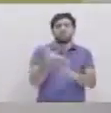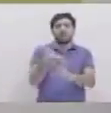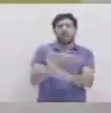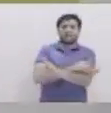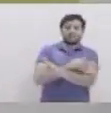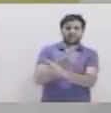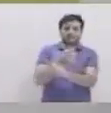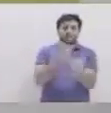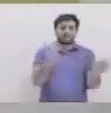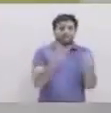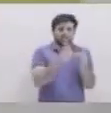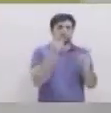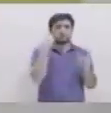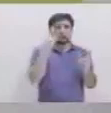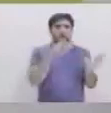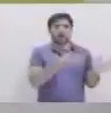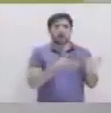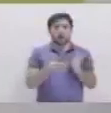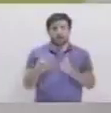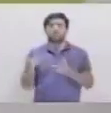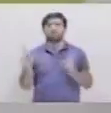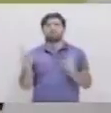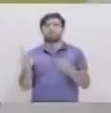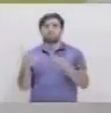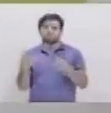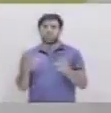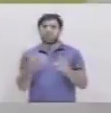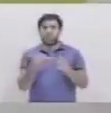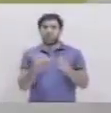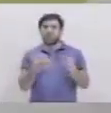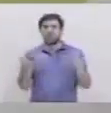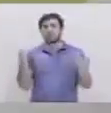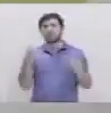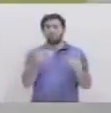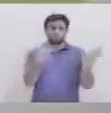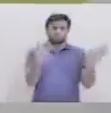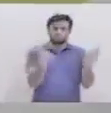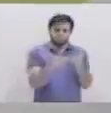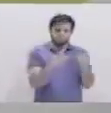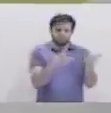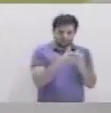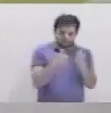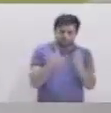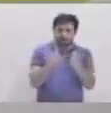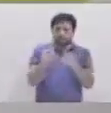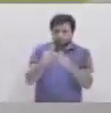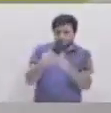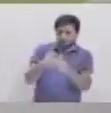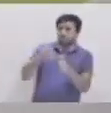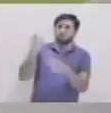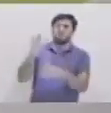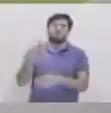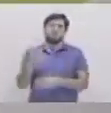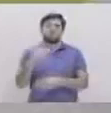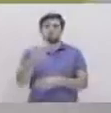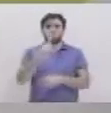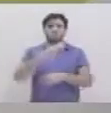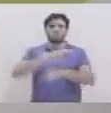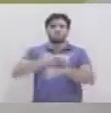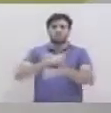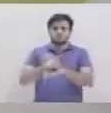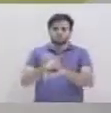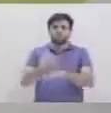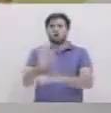una antesala, como para preparar un concierto más grande. Así que es una obra breve entre 1 minuto